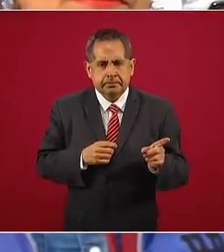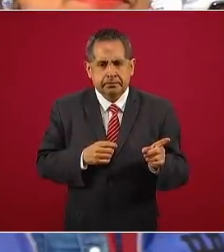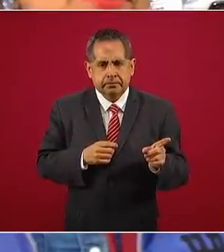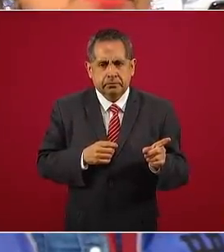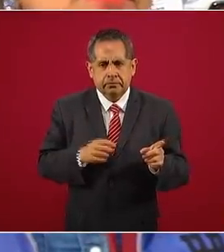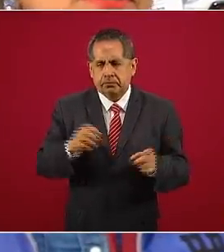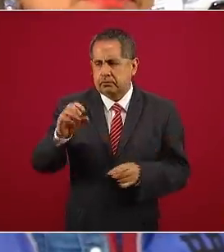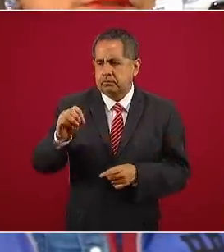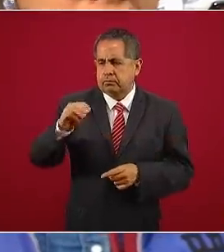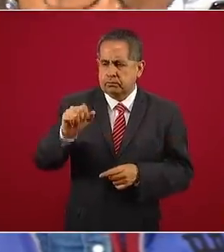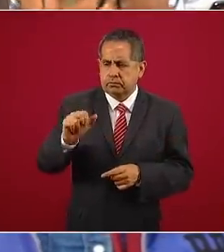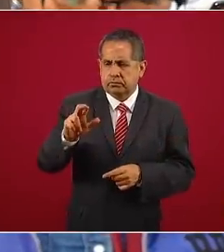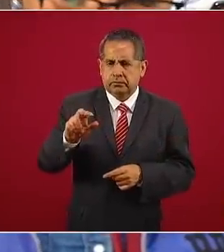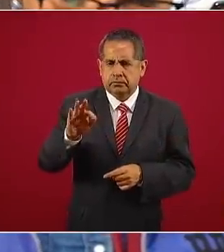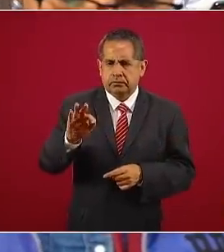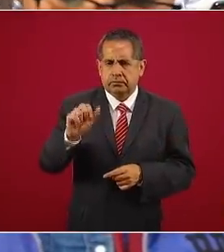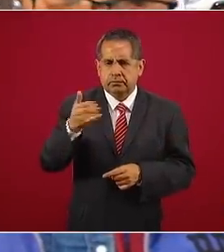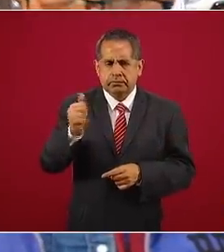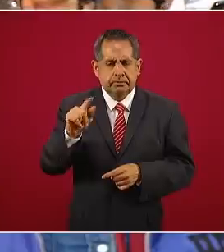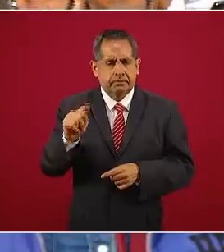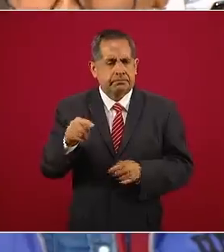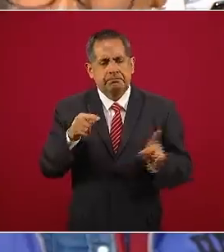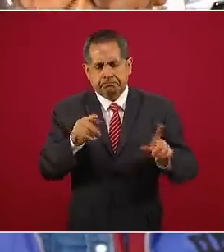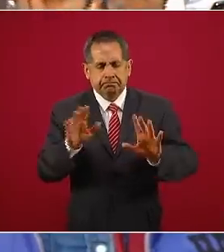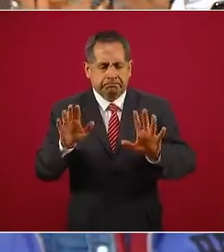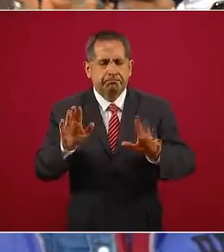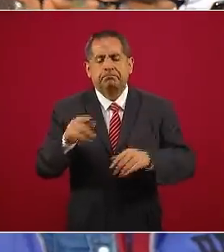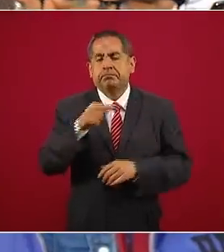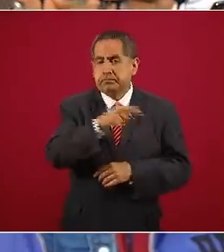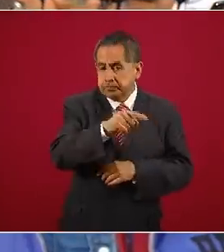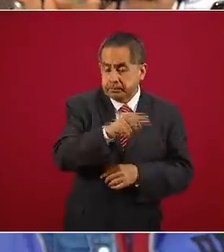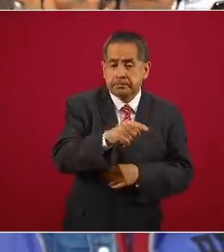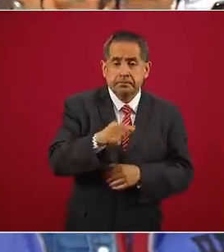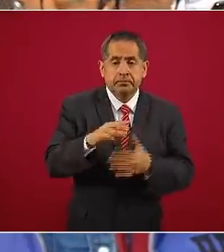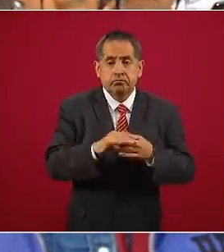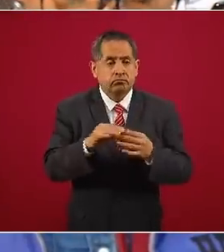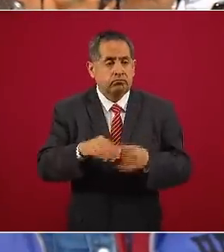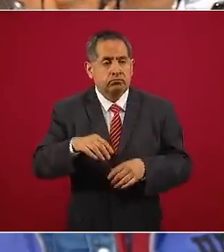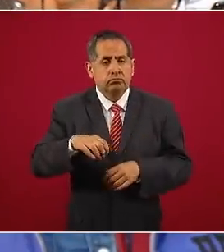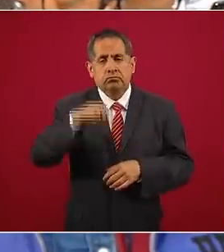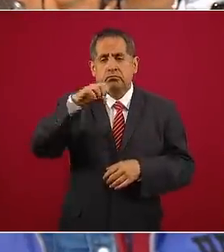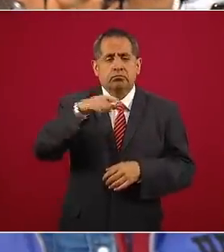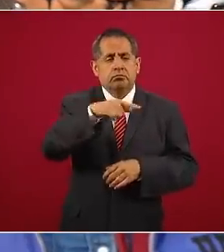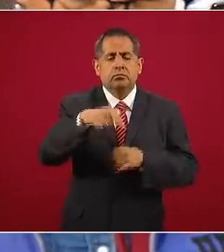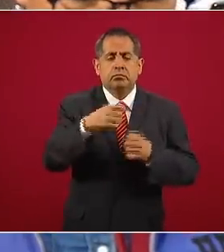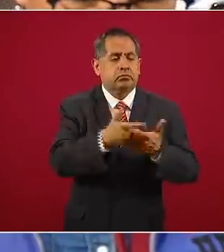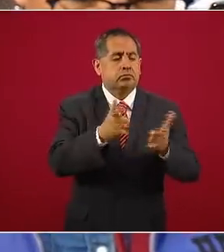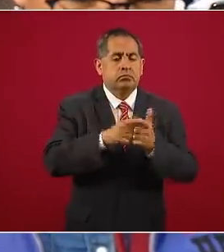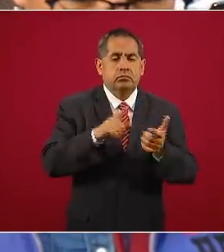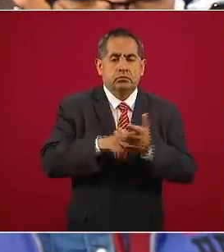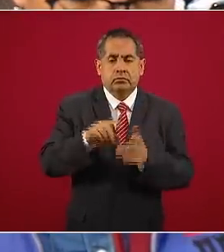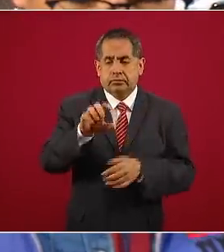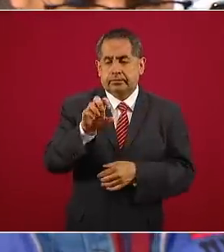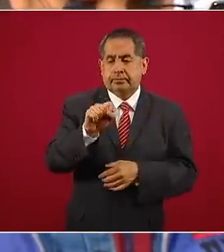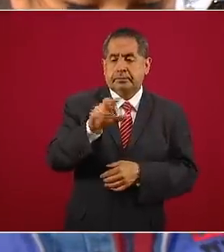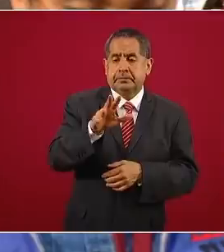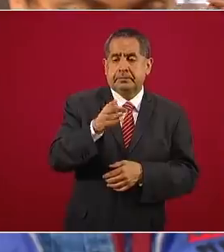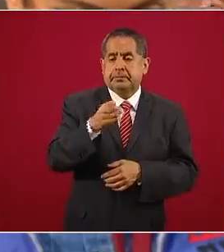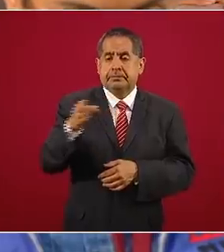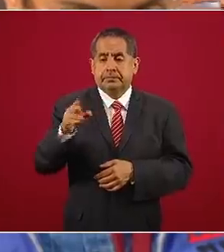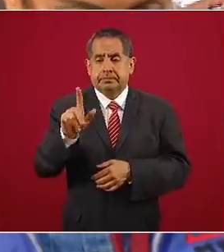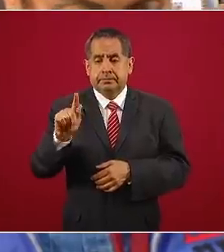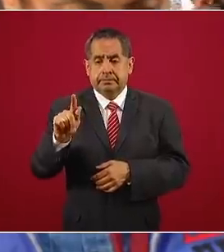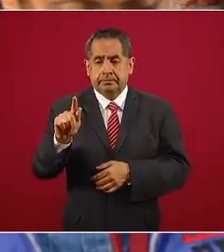omar fayad meneses perdón bueno estos hombres tienen una edad actualmente entre 65 y